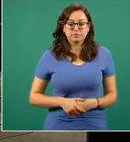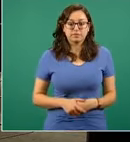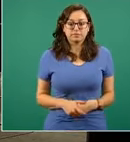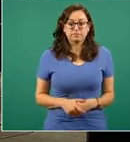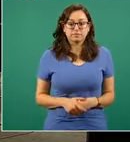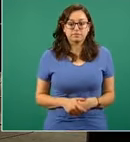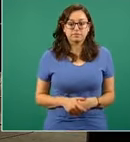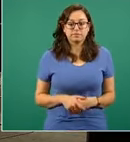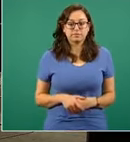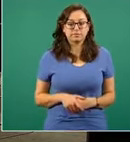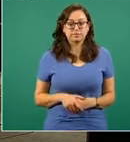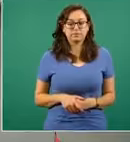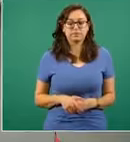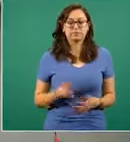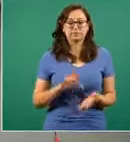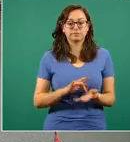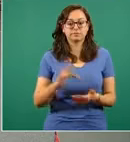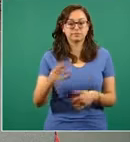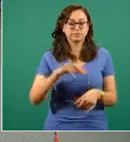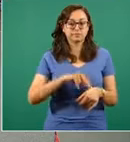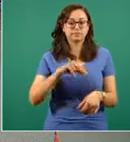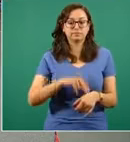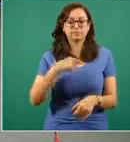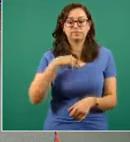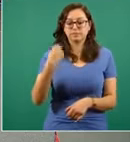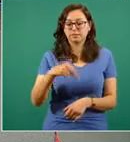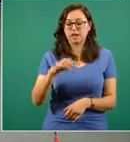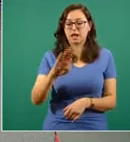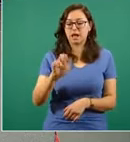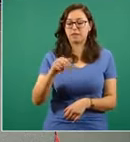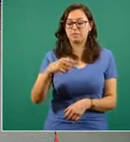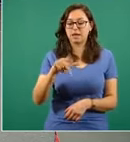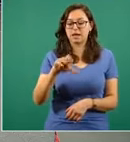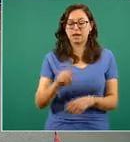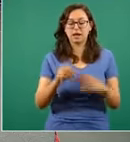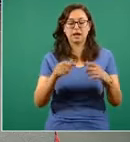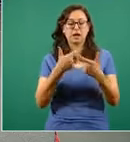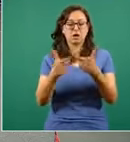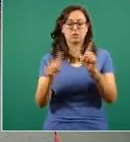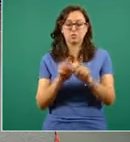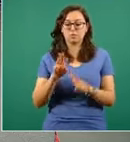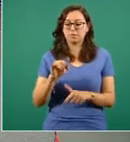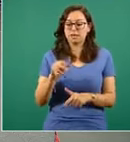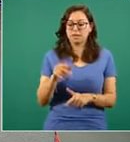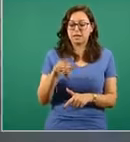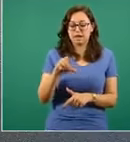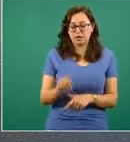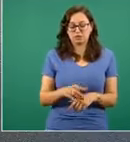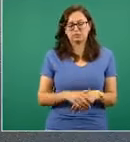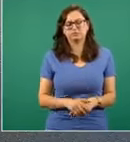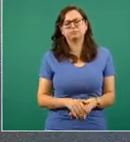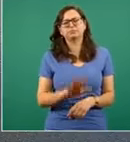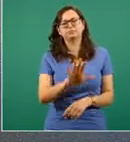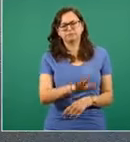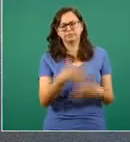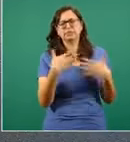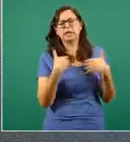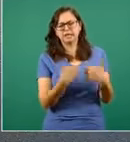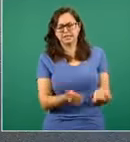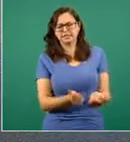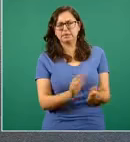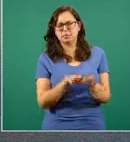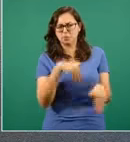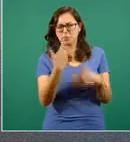Gracias, doctor. Blanca Valadez de Milenio. Solamente entiendo que nos van a detallar el protocolo